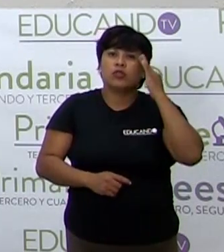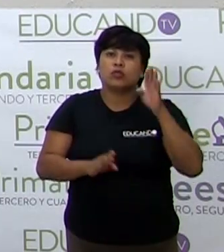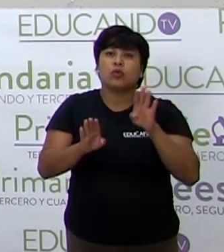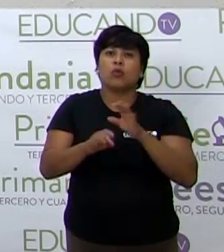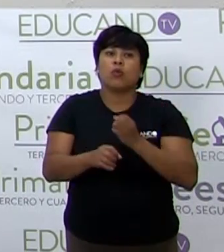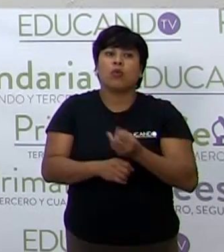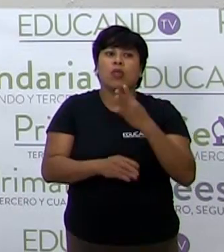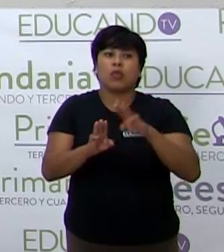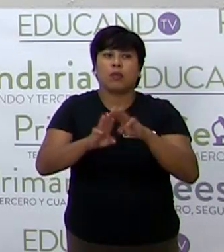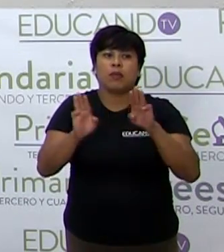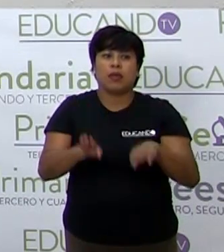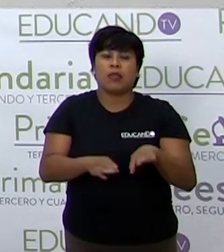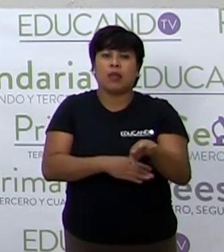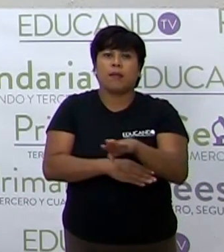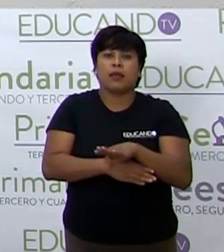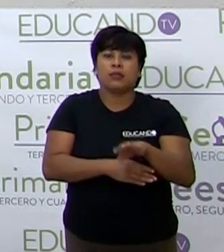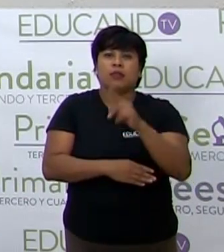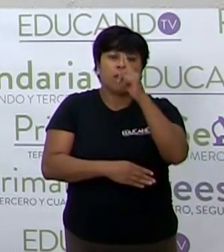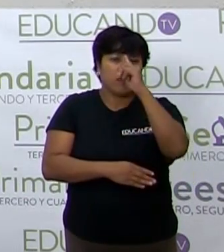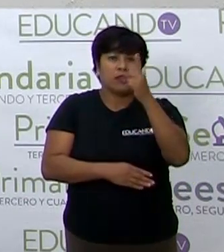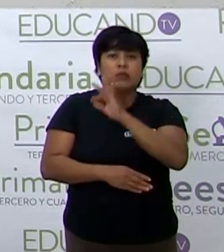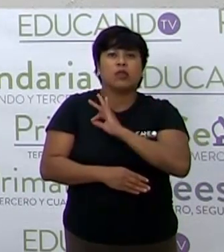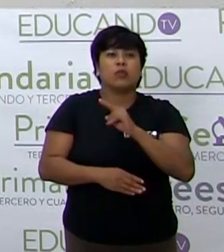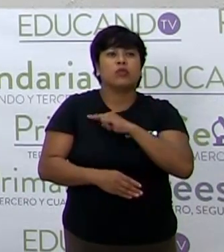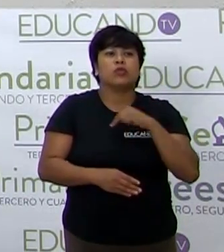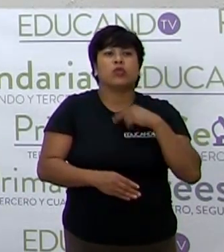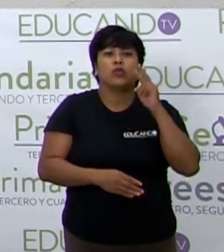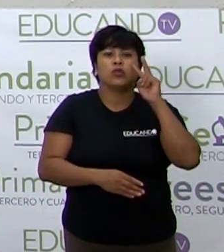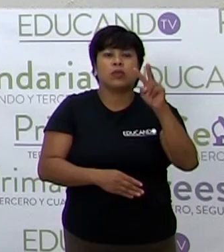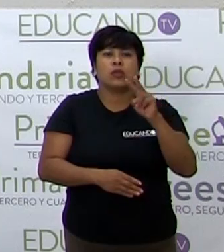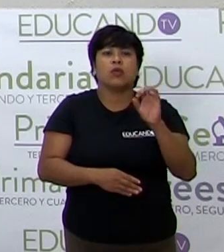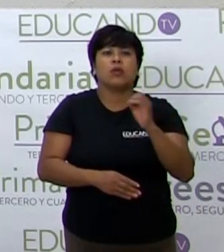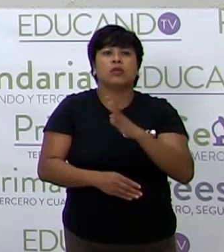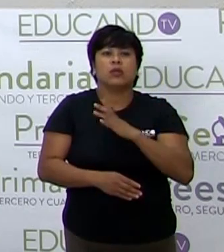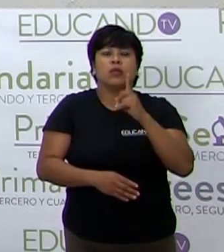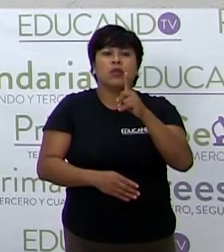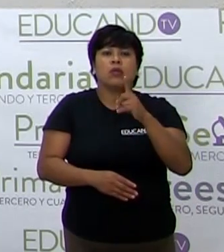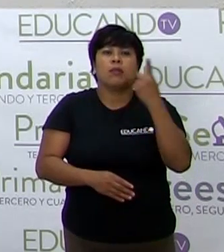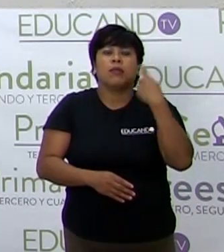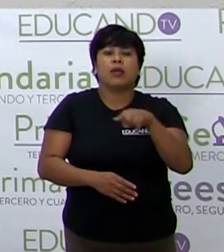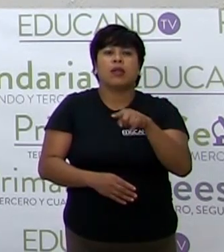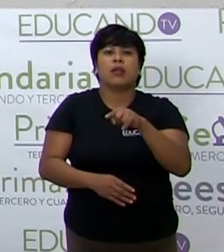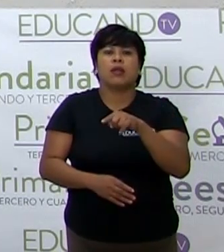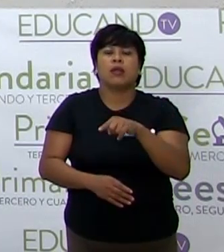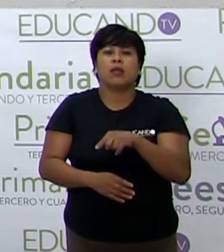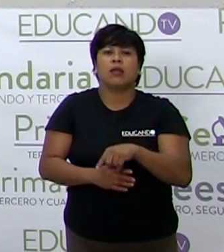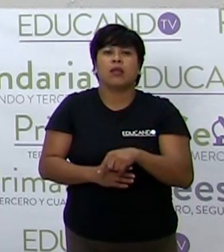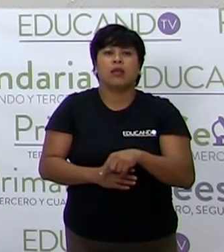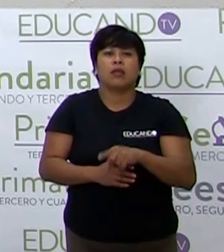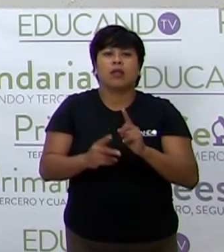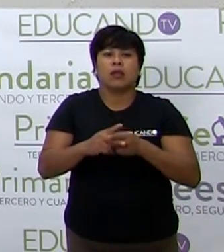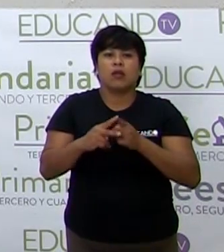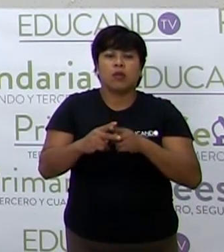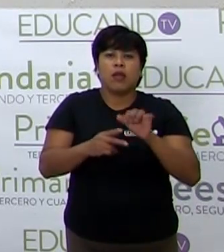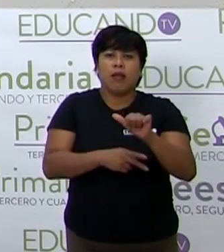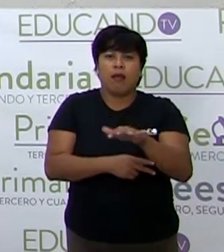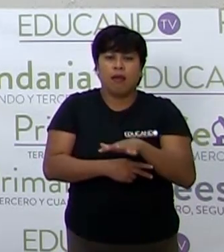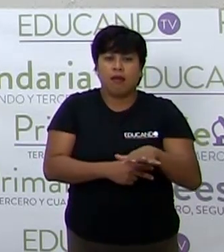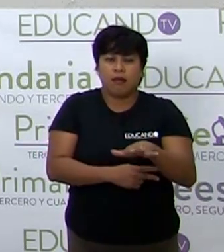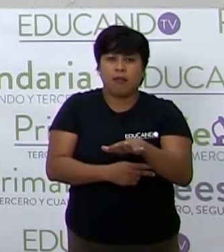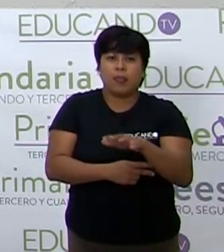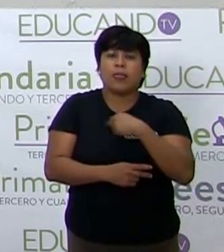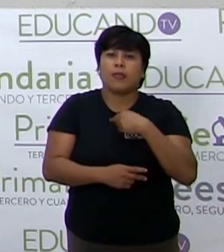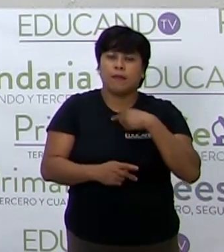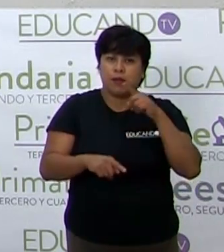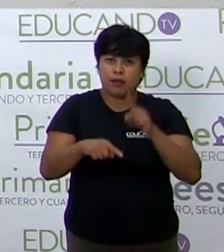base, fácilmente podemos identificar o construir una fórmula para calcular el área. Voy